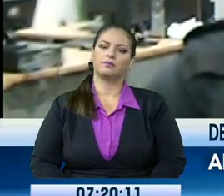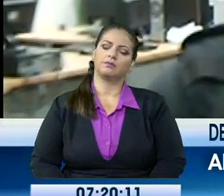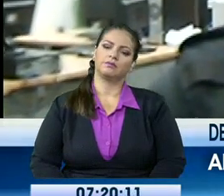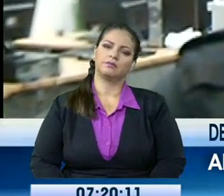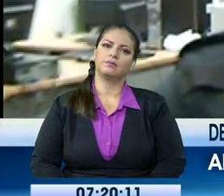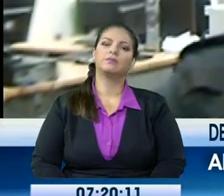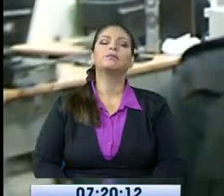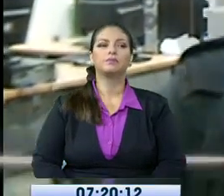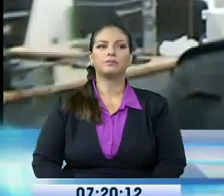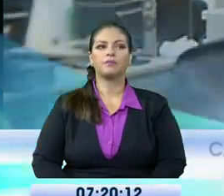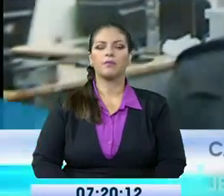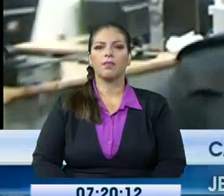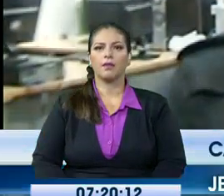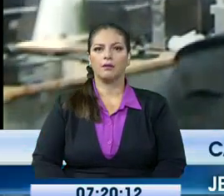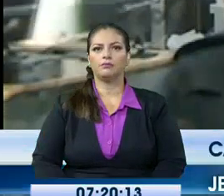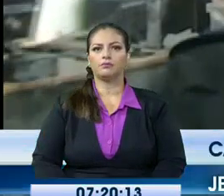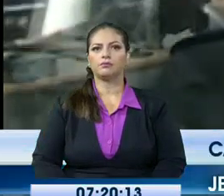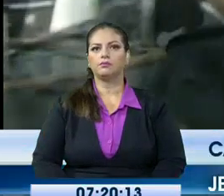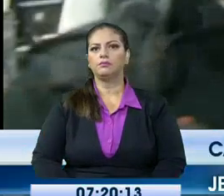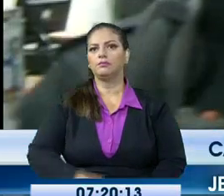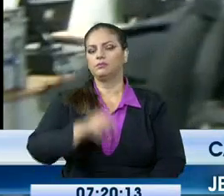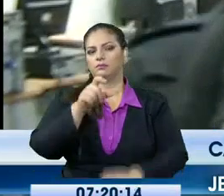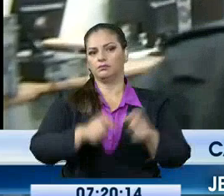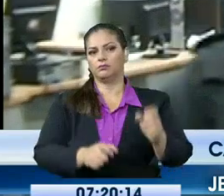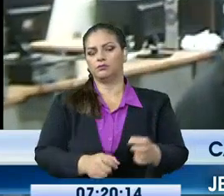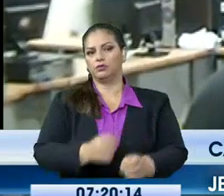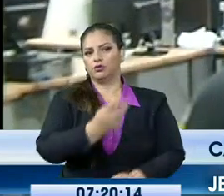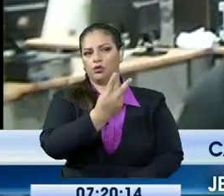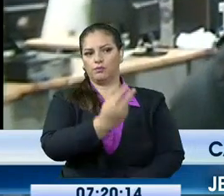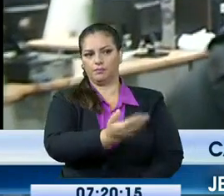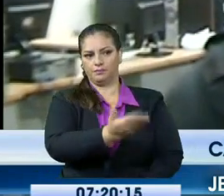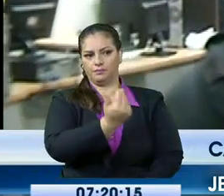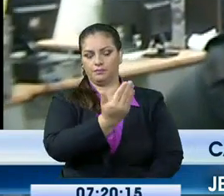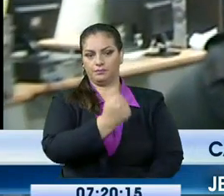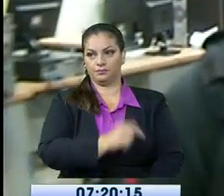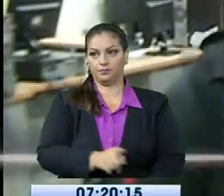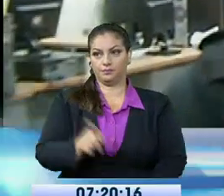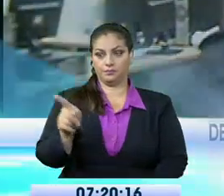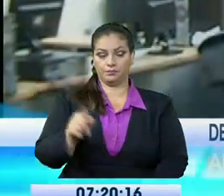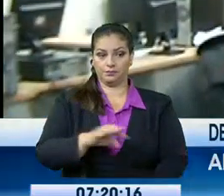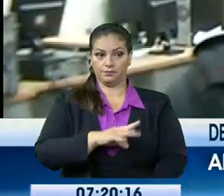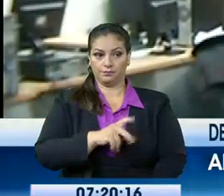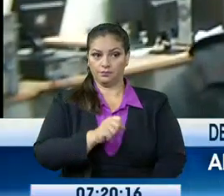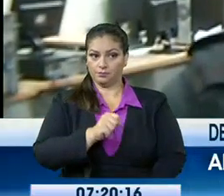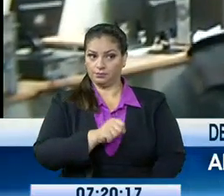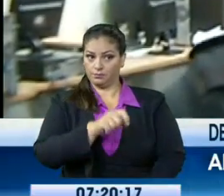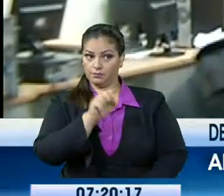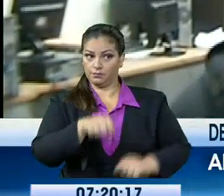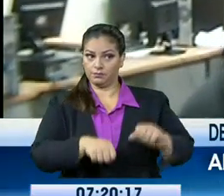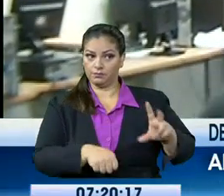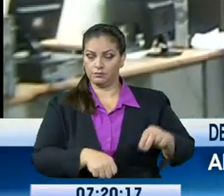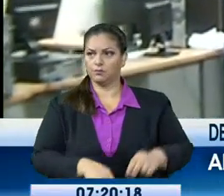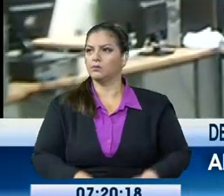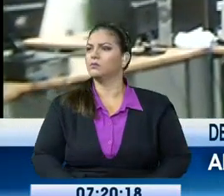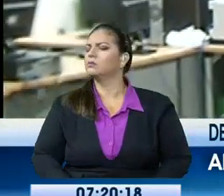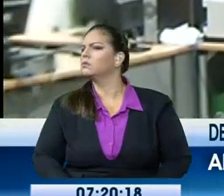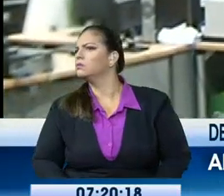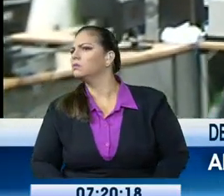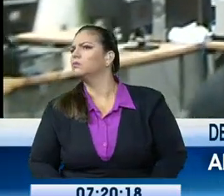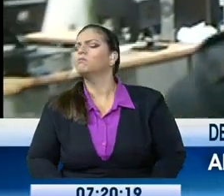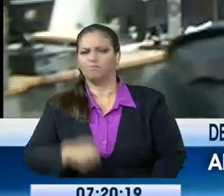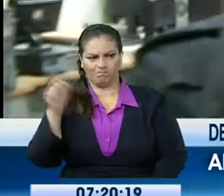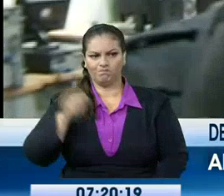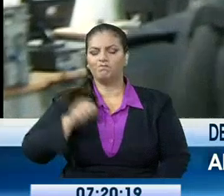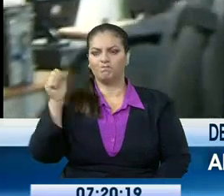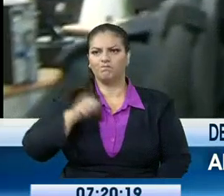dos personas víctimas. Sí, le reconocieron plenamente y así mismo con las evidencias encontradas nos trasladamos a tomar contacto